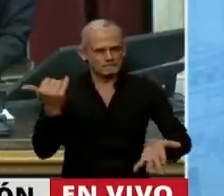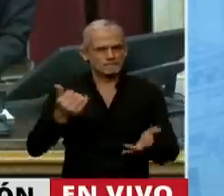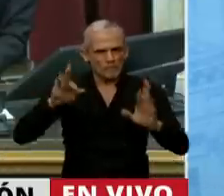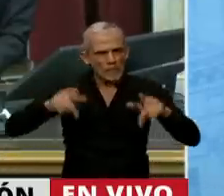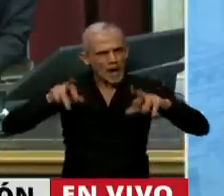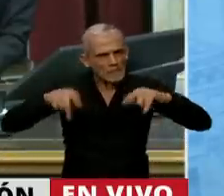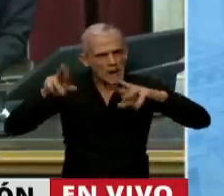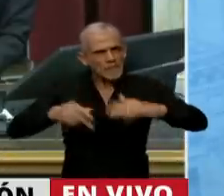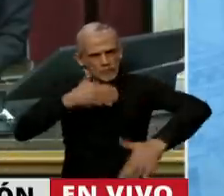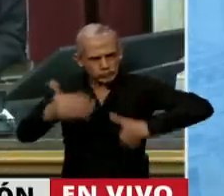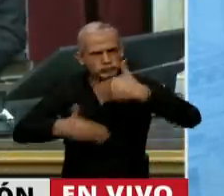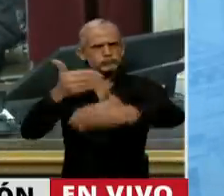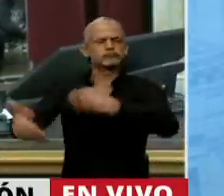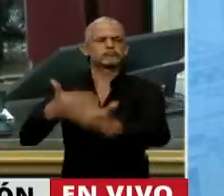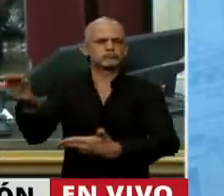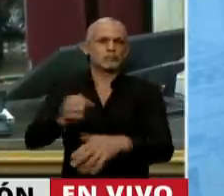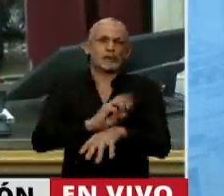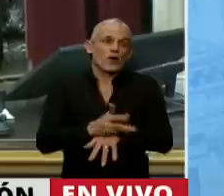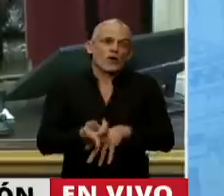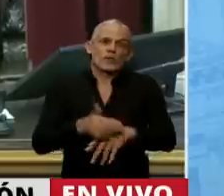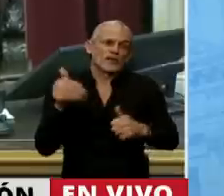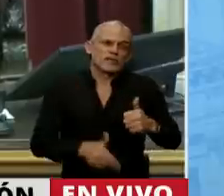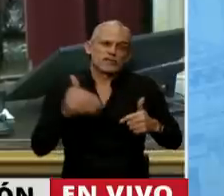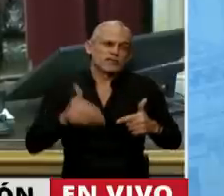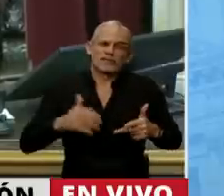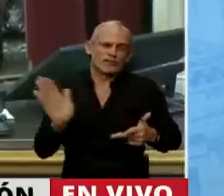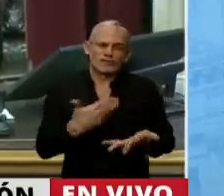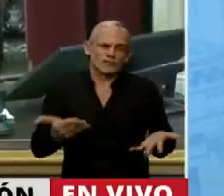y se avanzó. Naturalmente que en pandemia todo se ralentiza.